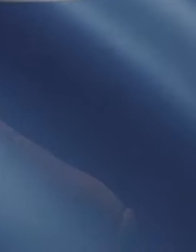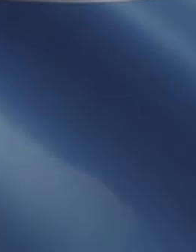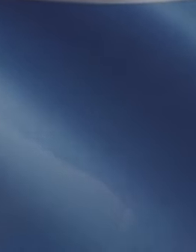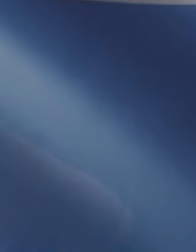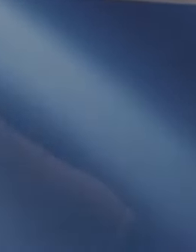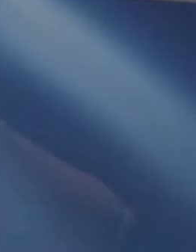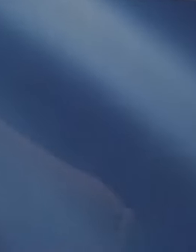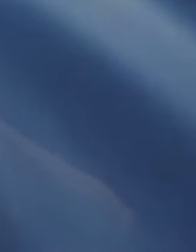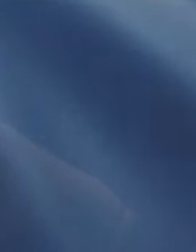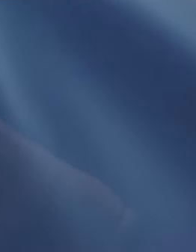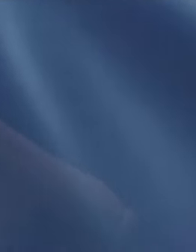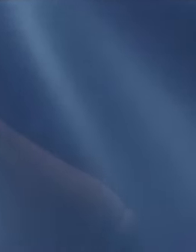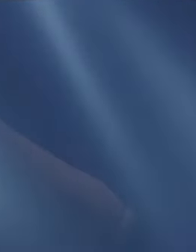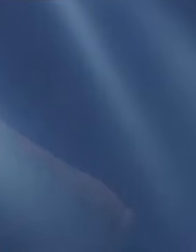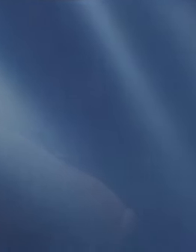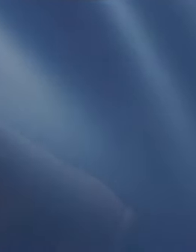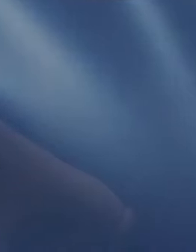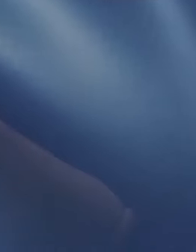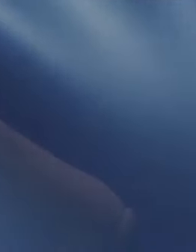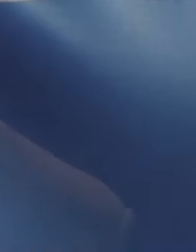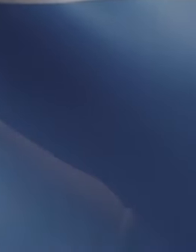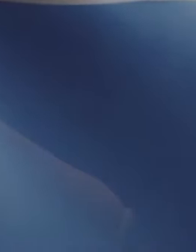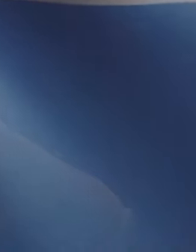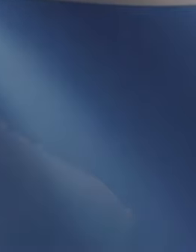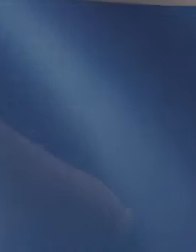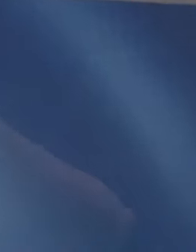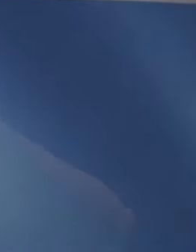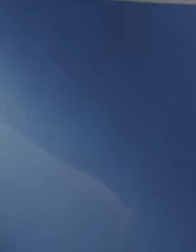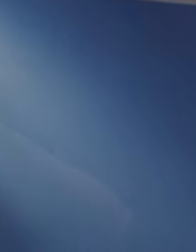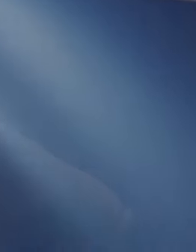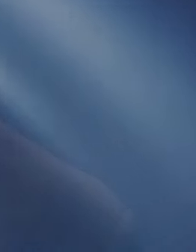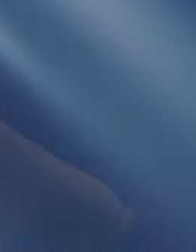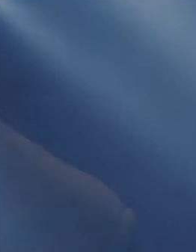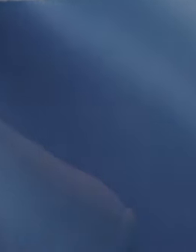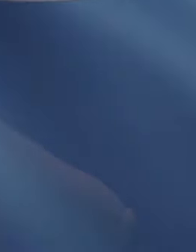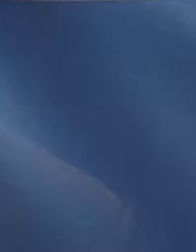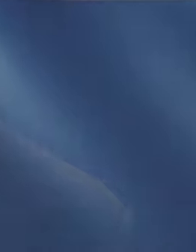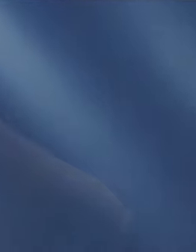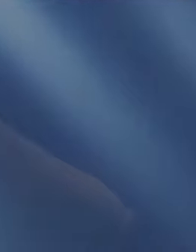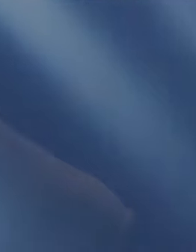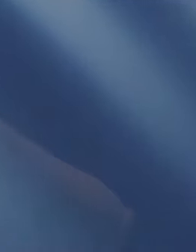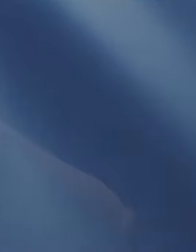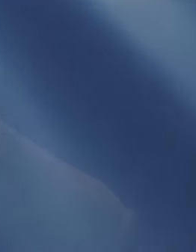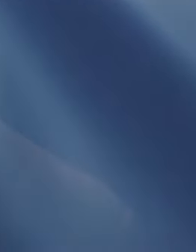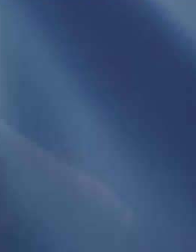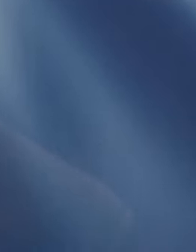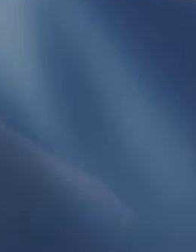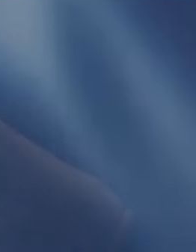We'll be right back.